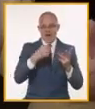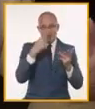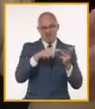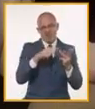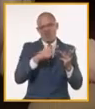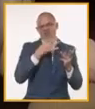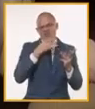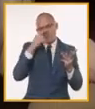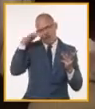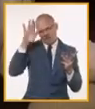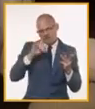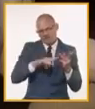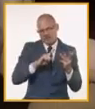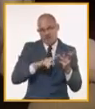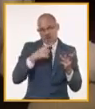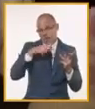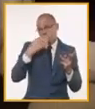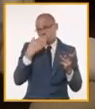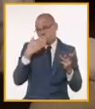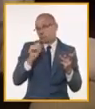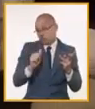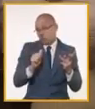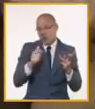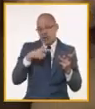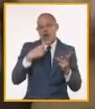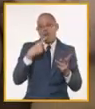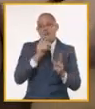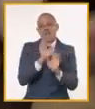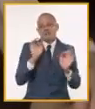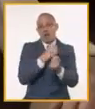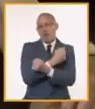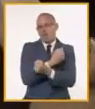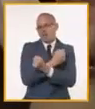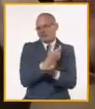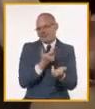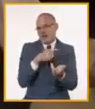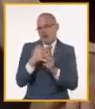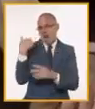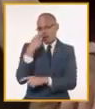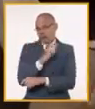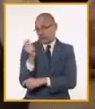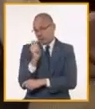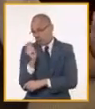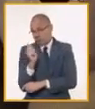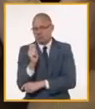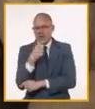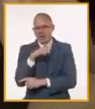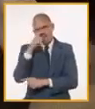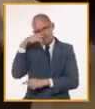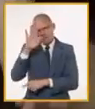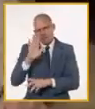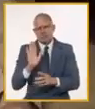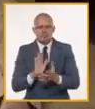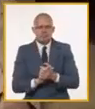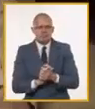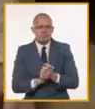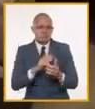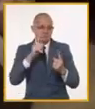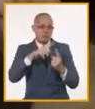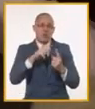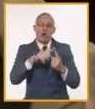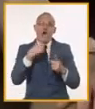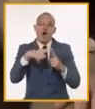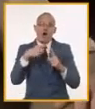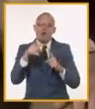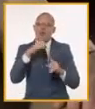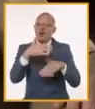además muy buen médico, muy buen ortopédico, era un profesor, pero de cierta edad. Sergio tenía también un problema en un